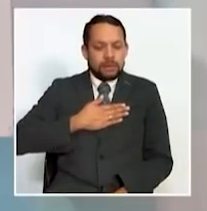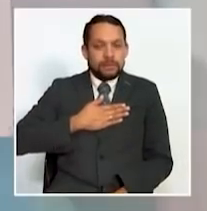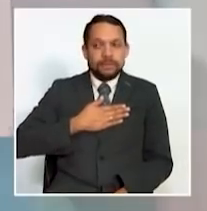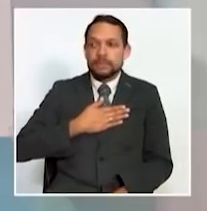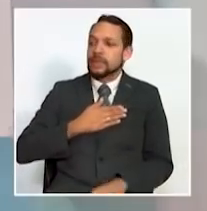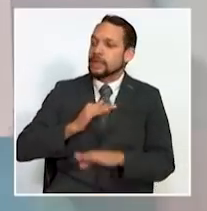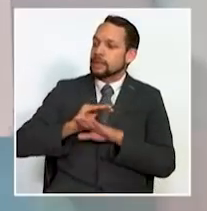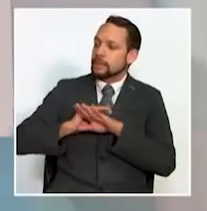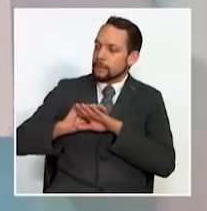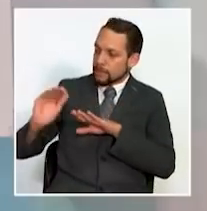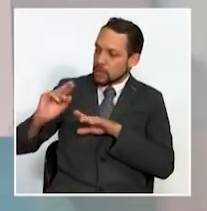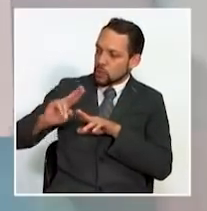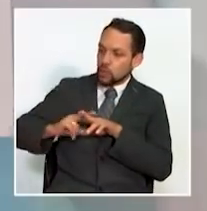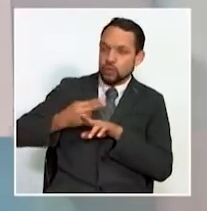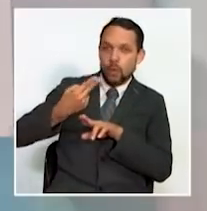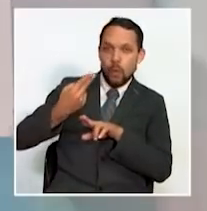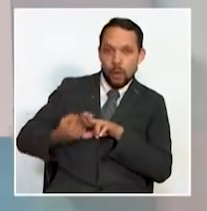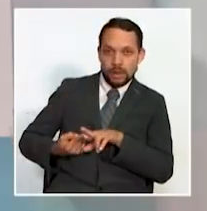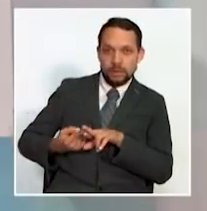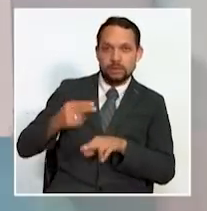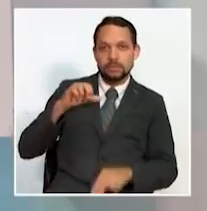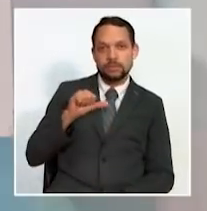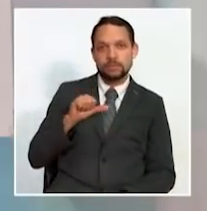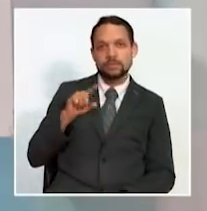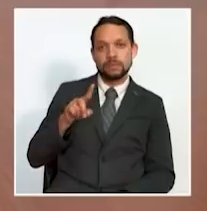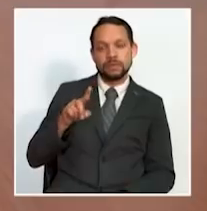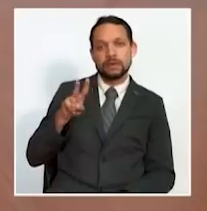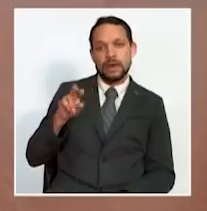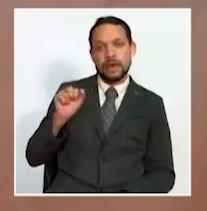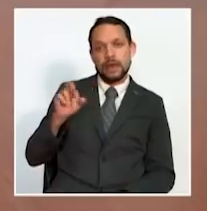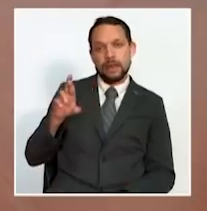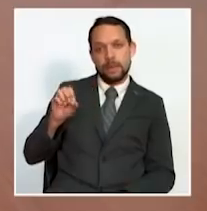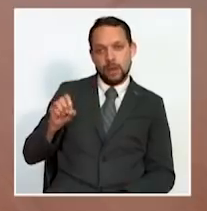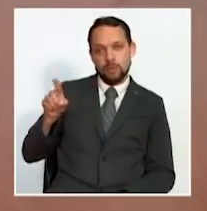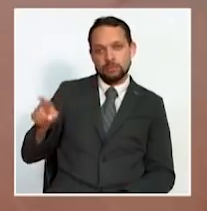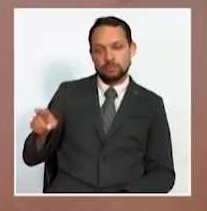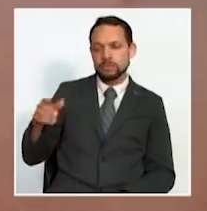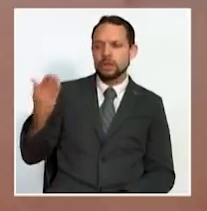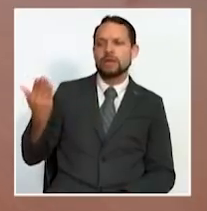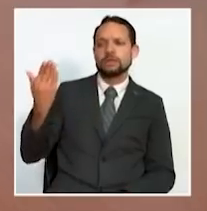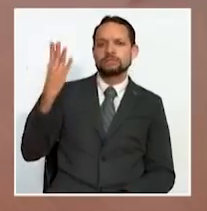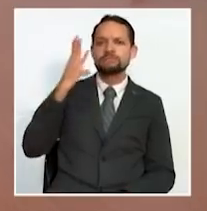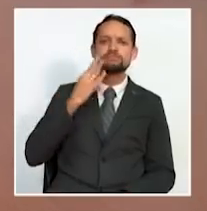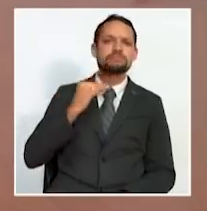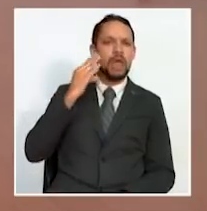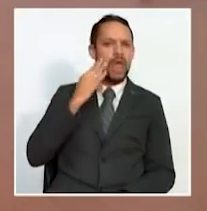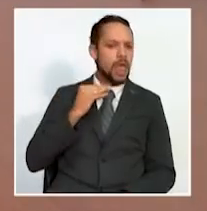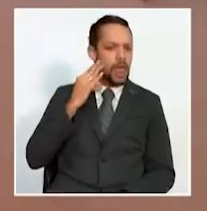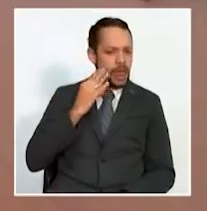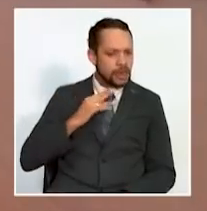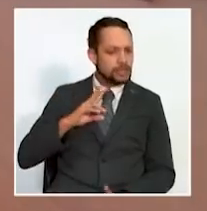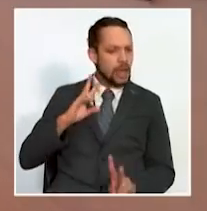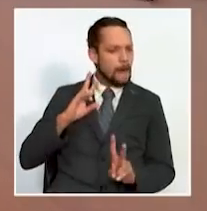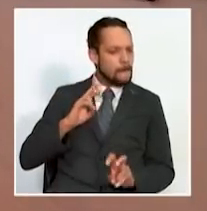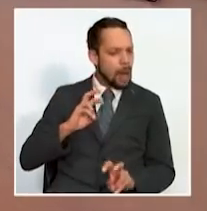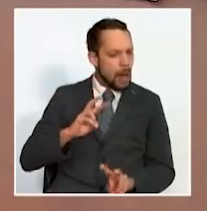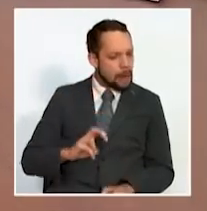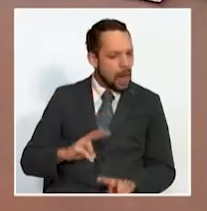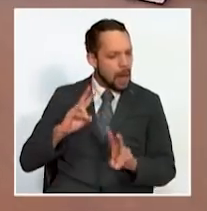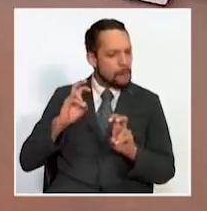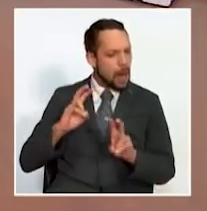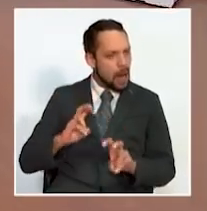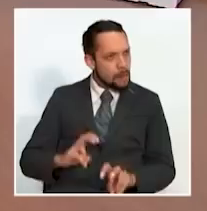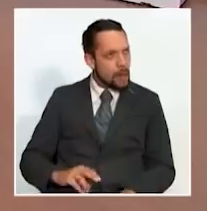sobrino Álvaro Augusto Zuluaga, que ha sido una persona que se ha dedicado a estudiar, a investigar la